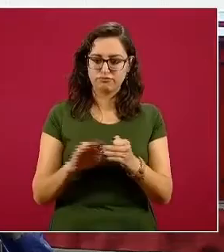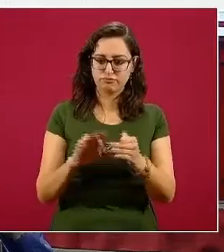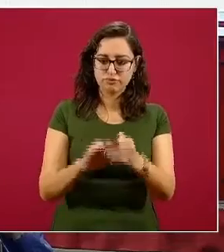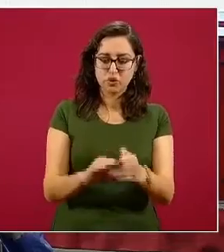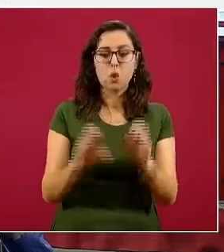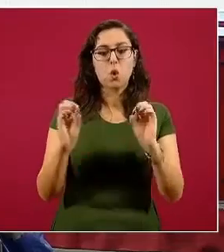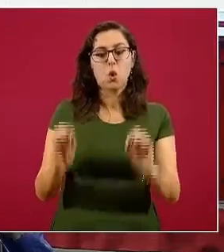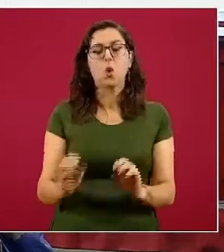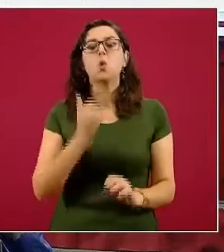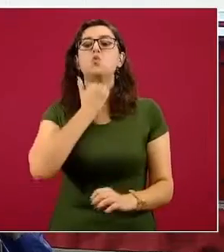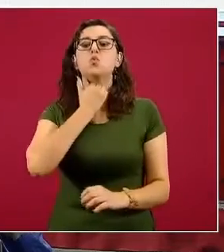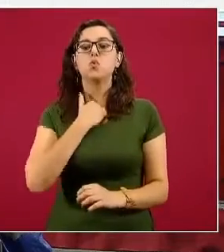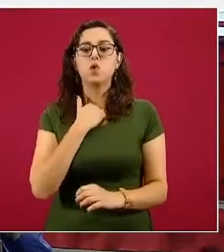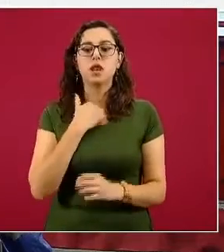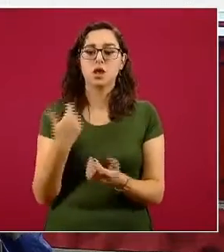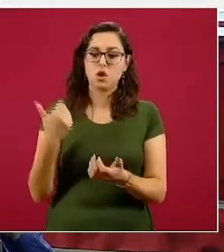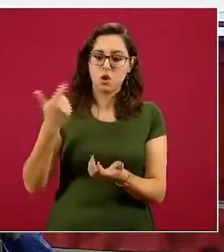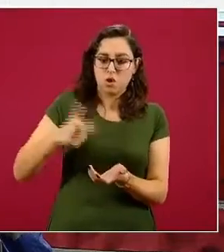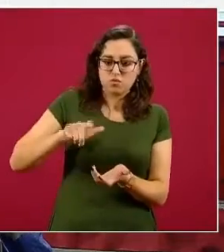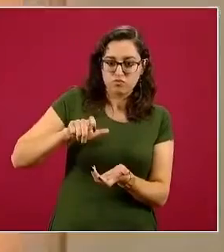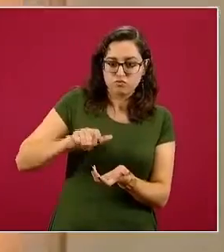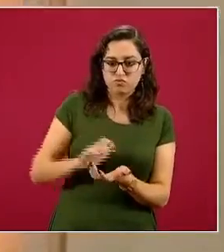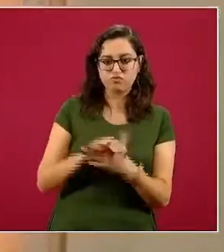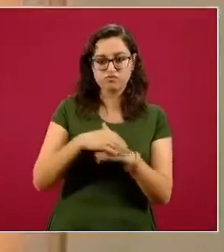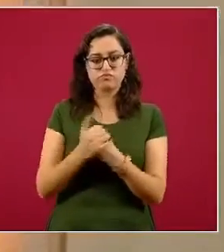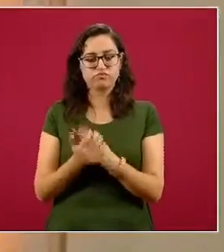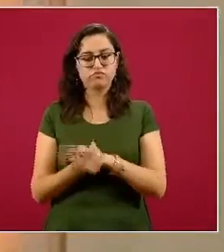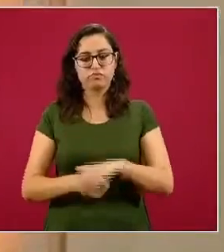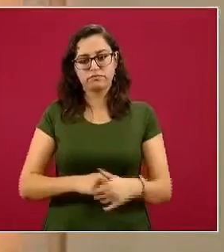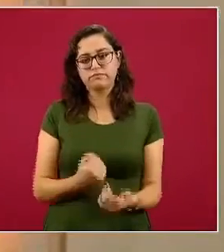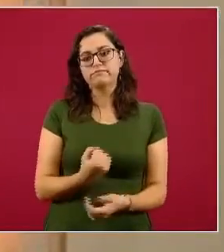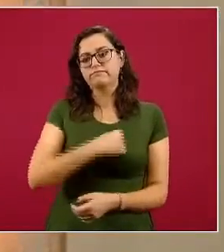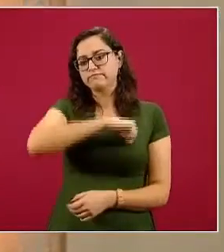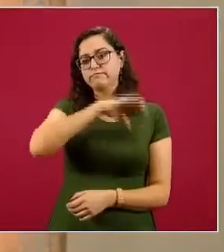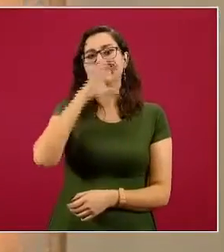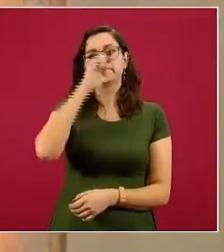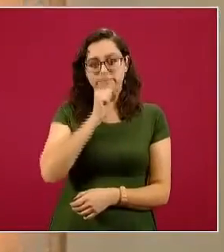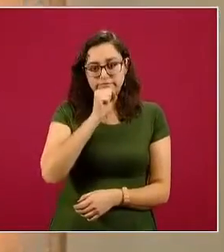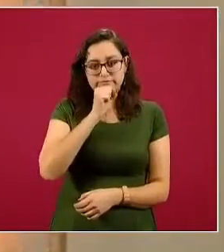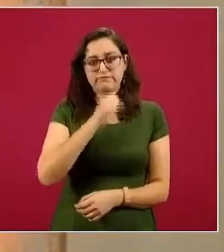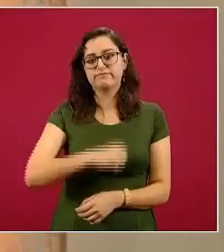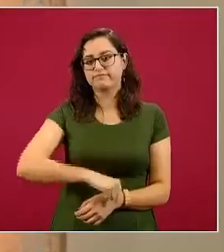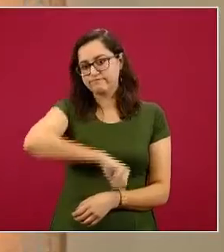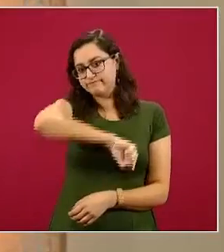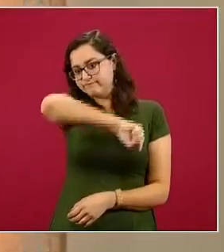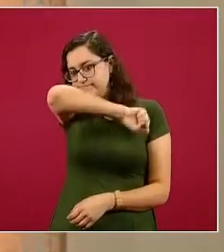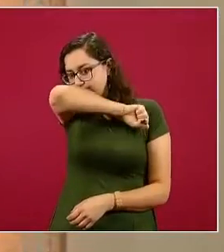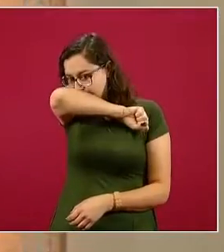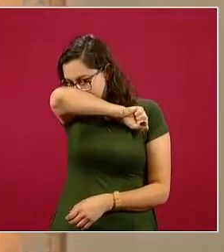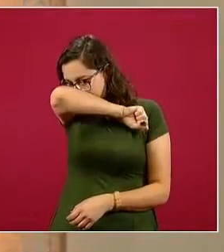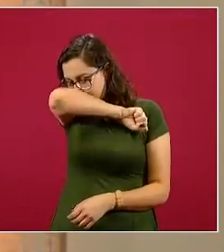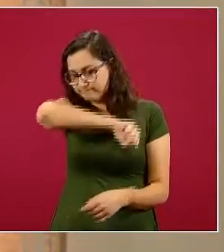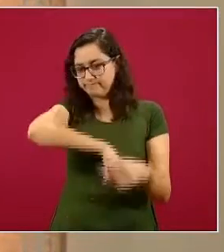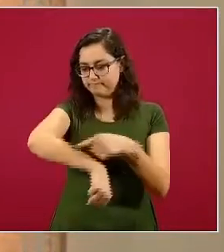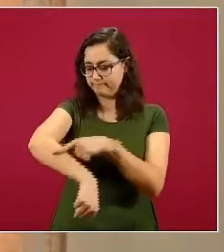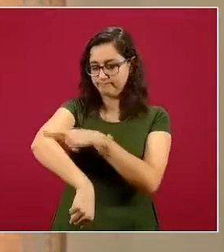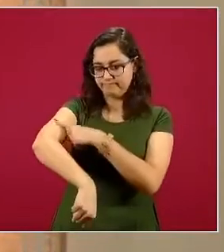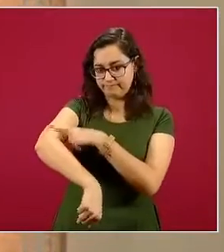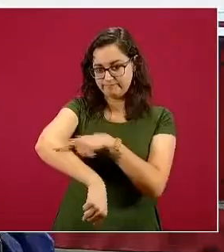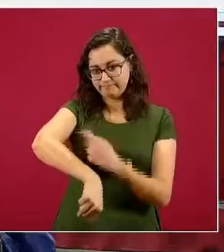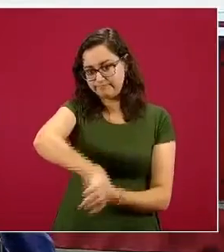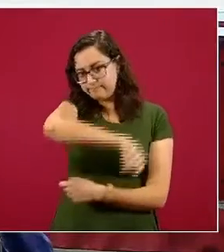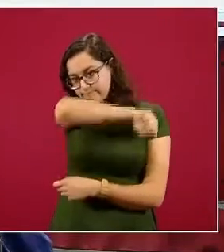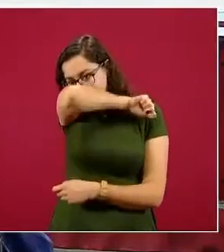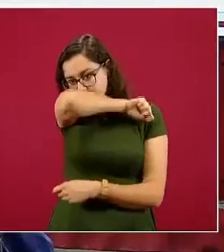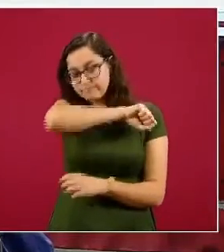con alcohol gel al 70%, el estornudo de etiqueta, es decir, aquel que se hace en el ángulo interior del codo o en un